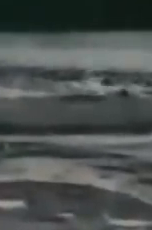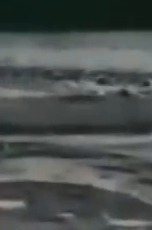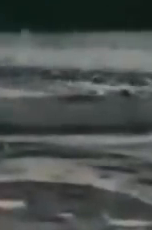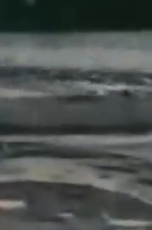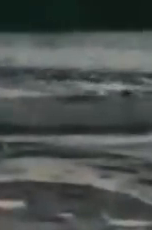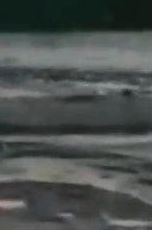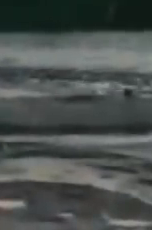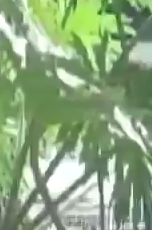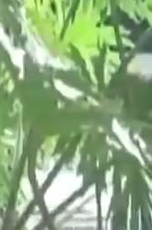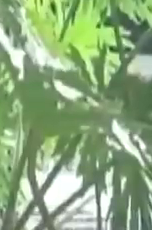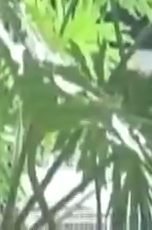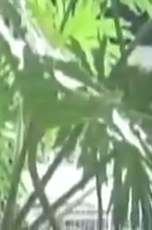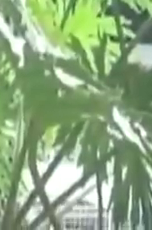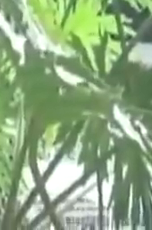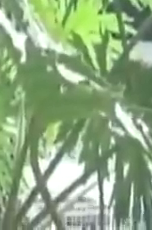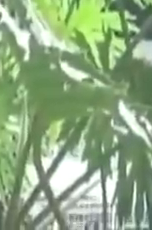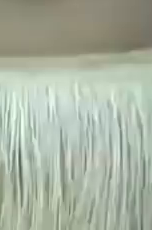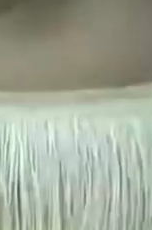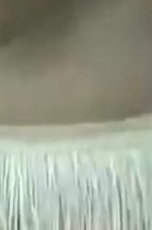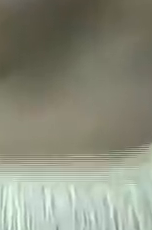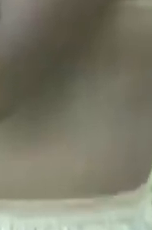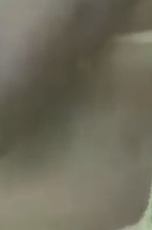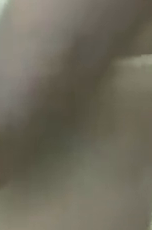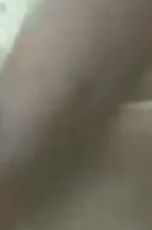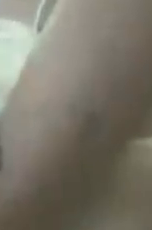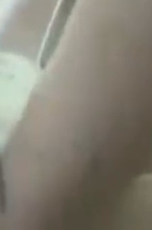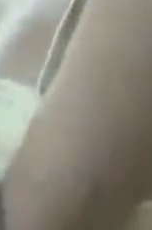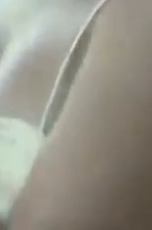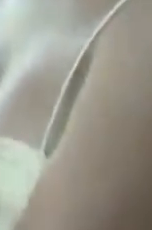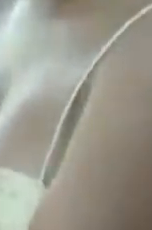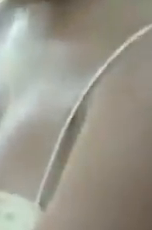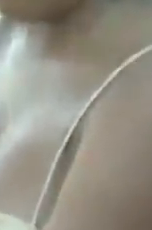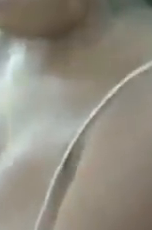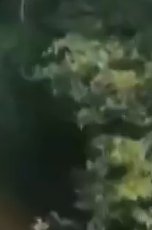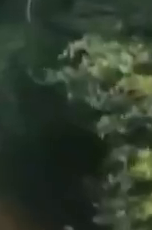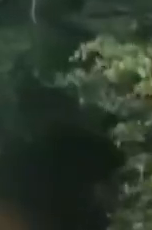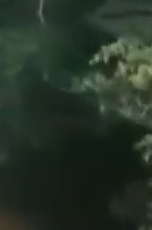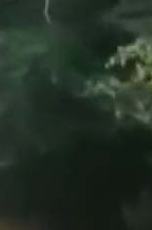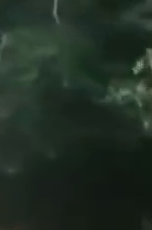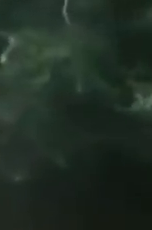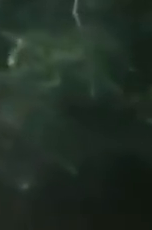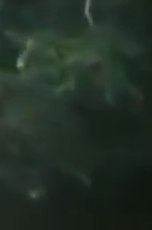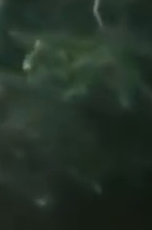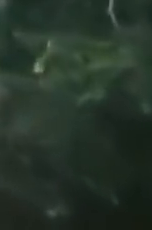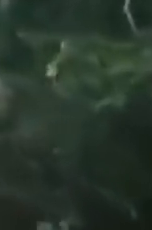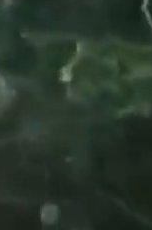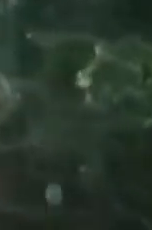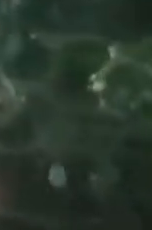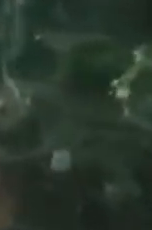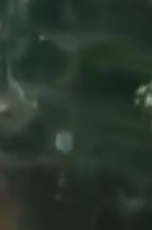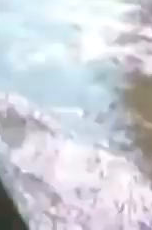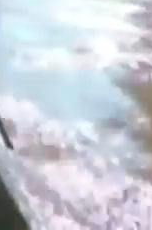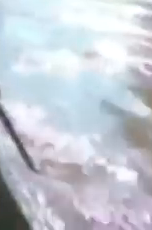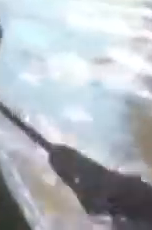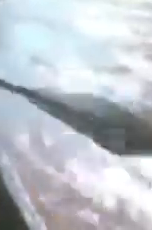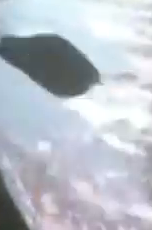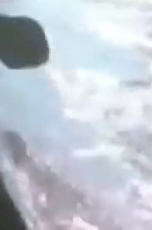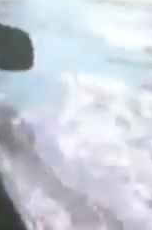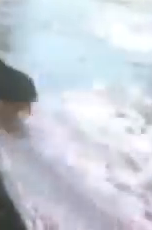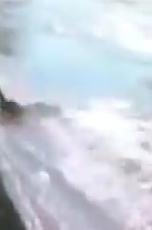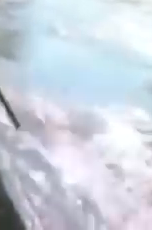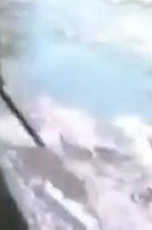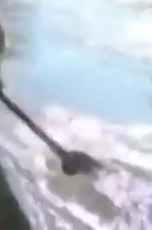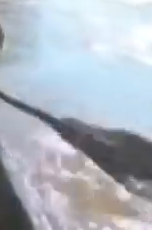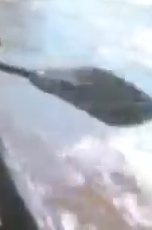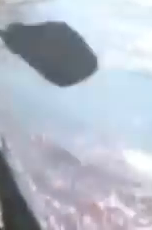Primer grito de resistencia de los pueblos, lo que fue el inicio del genocidio más grande de la humanidad. No es día de la raza, no